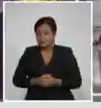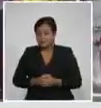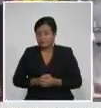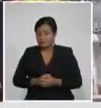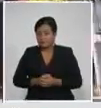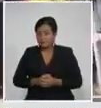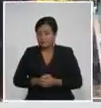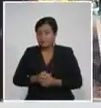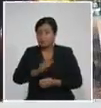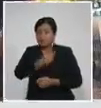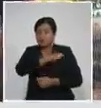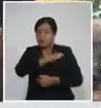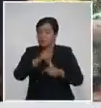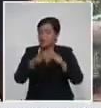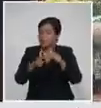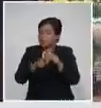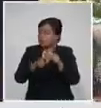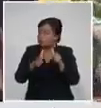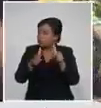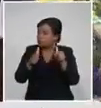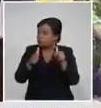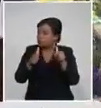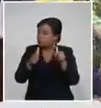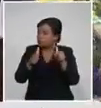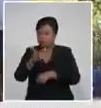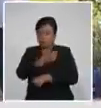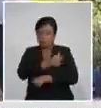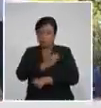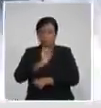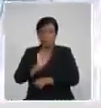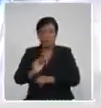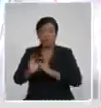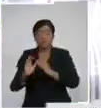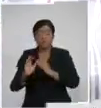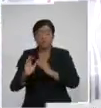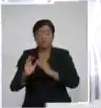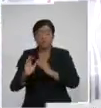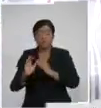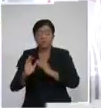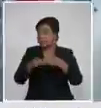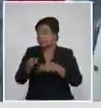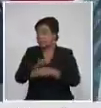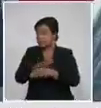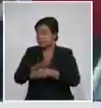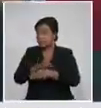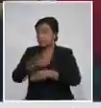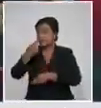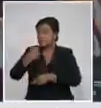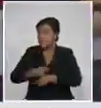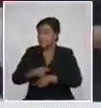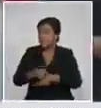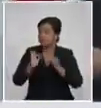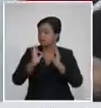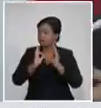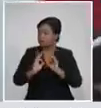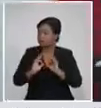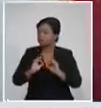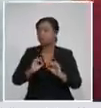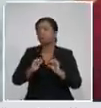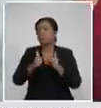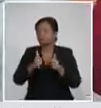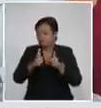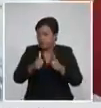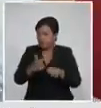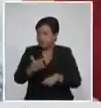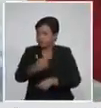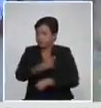ciento mayor de la población vacunada. Claro. Por eso se habla siempre de eficacia a la eficacia, que es la conclusión quizás